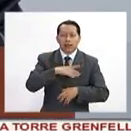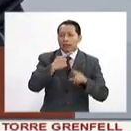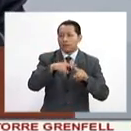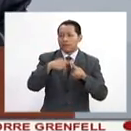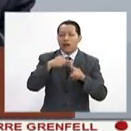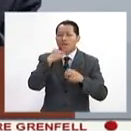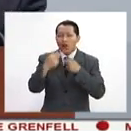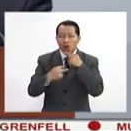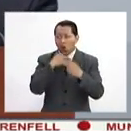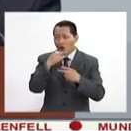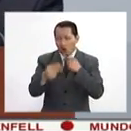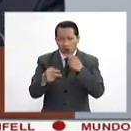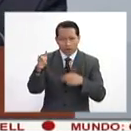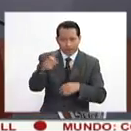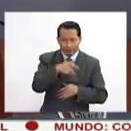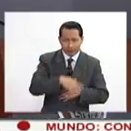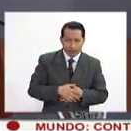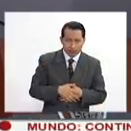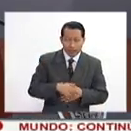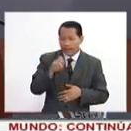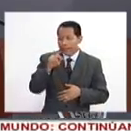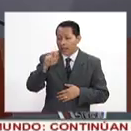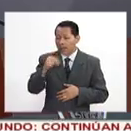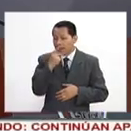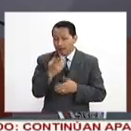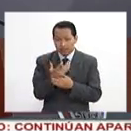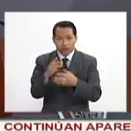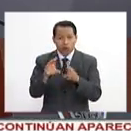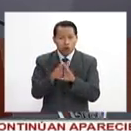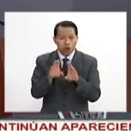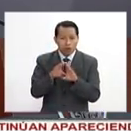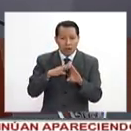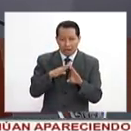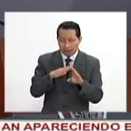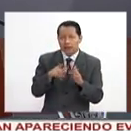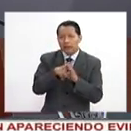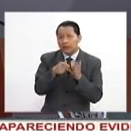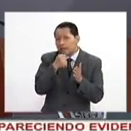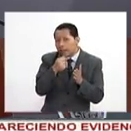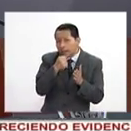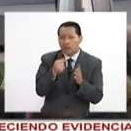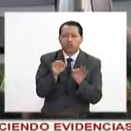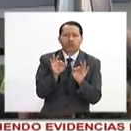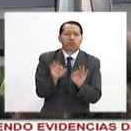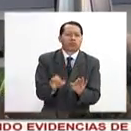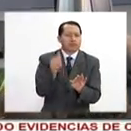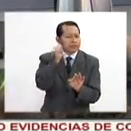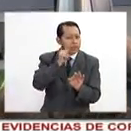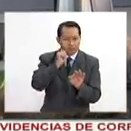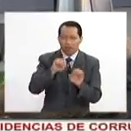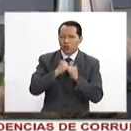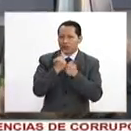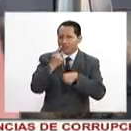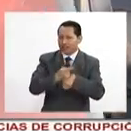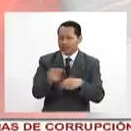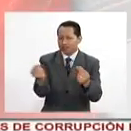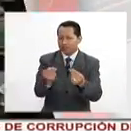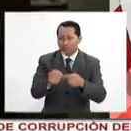voces. Asegura el presidente Enrique Peña Nieto que el ejercicio libre del periodismo es una condición indispensable en toda sociedad.